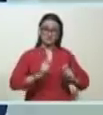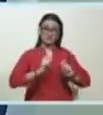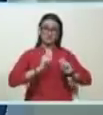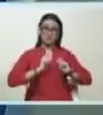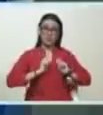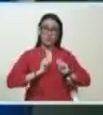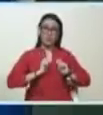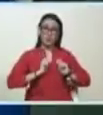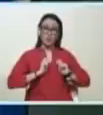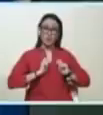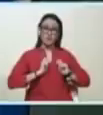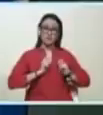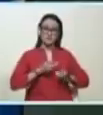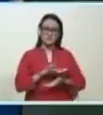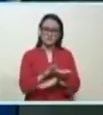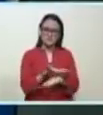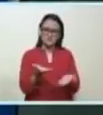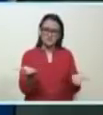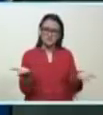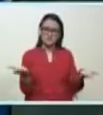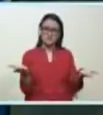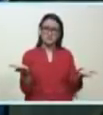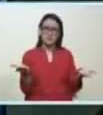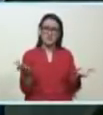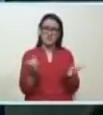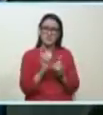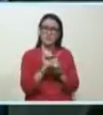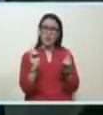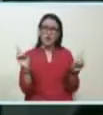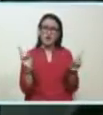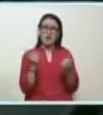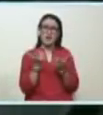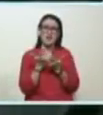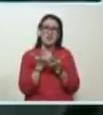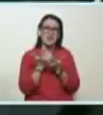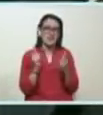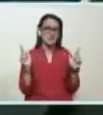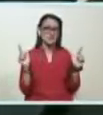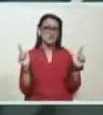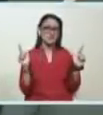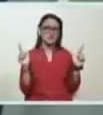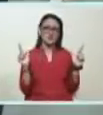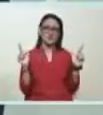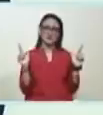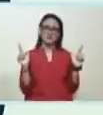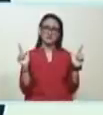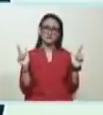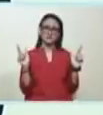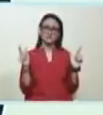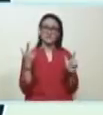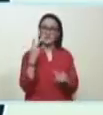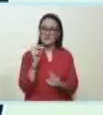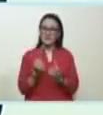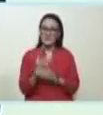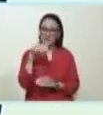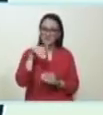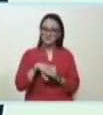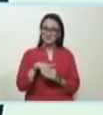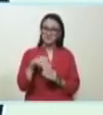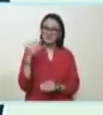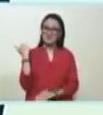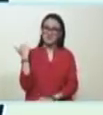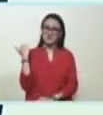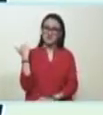en acto constitucional de libres comicios celebrados el 20 de mayo pasado,